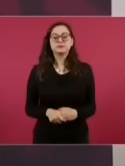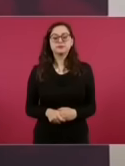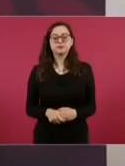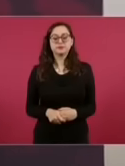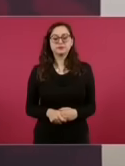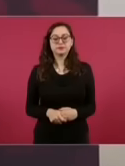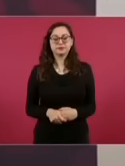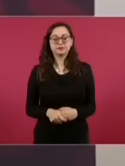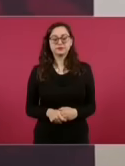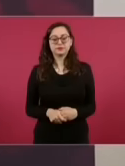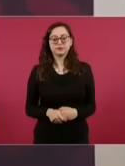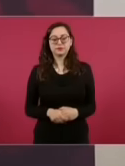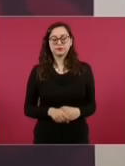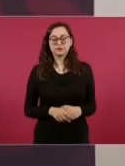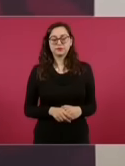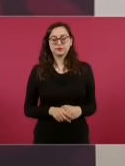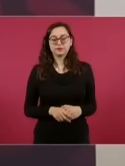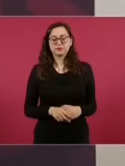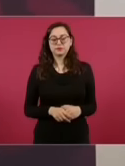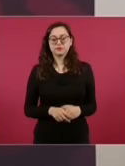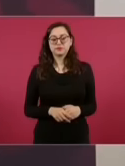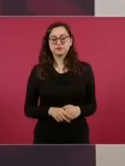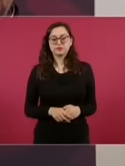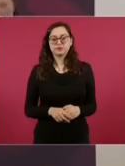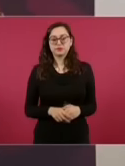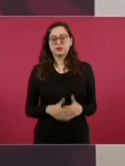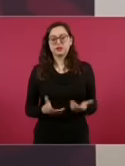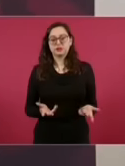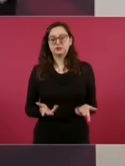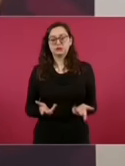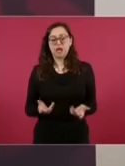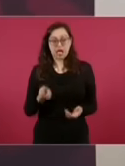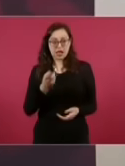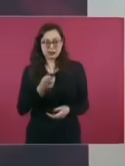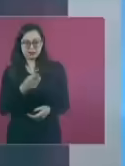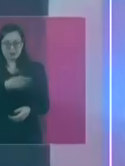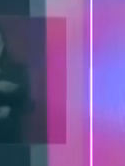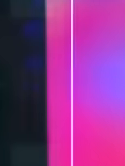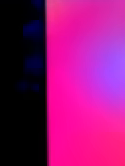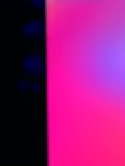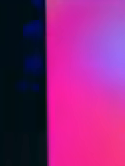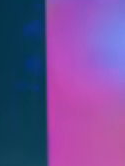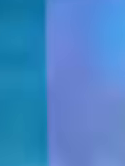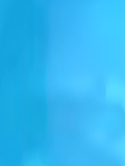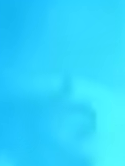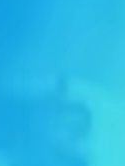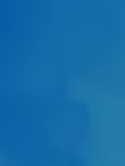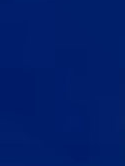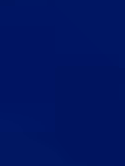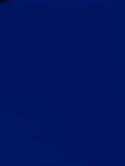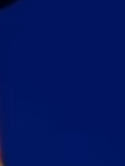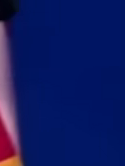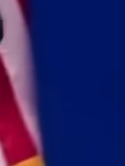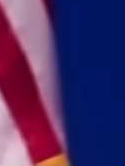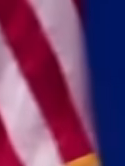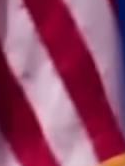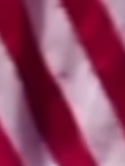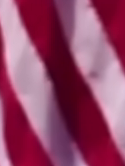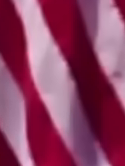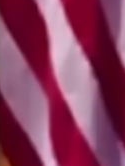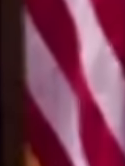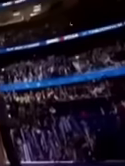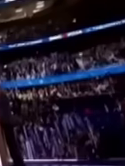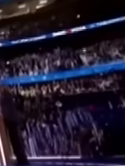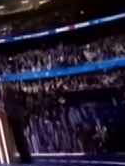el mismo reclamo le llegará a Justin Trudeau y que esto lo deja con un profundo extrañamiento. Y miren, el último día de la convención demócrata celebrada en Chicago, Kamala